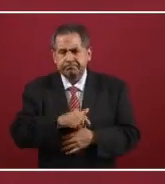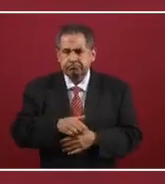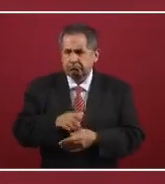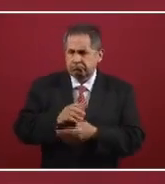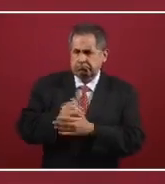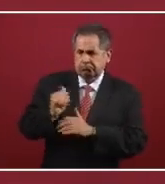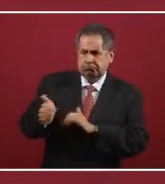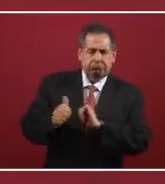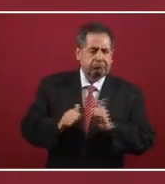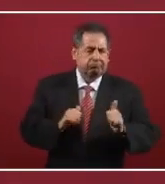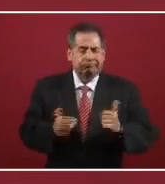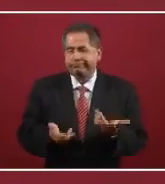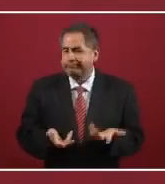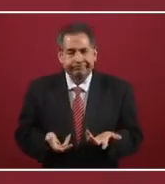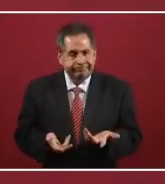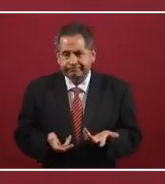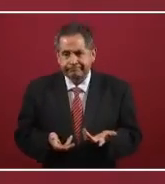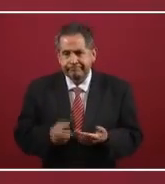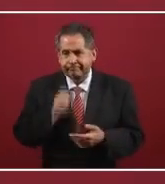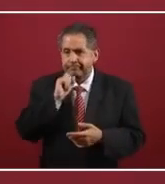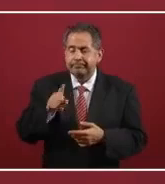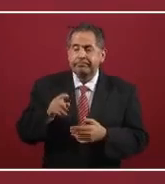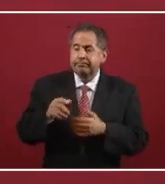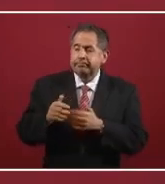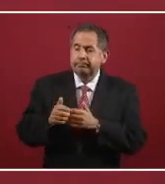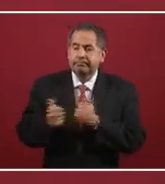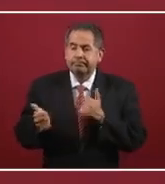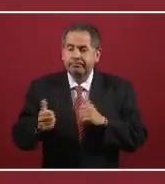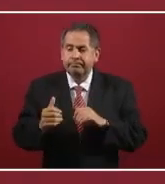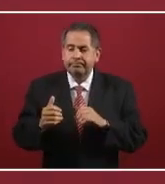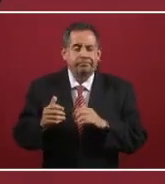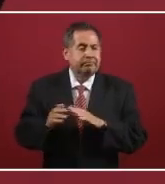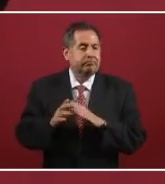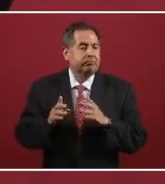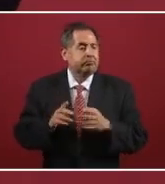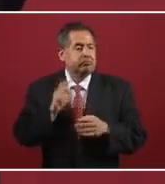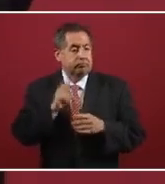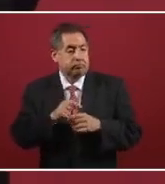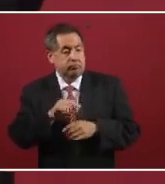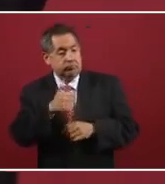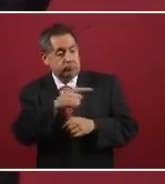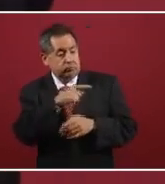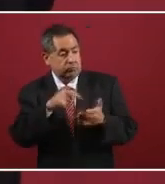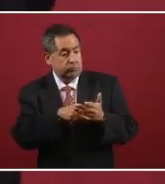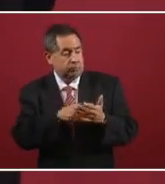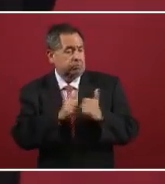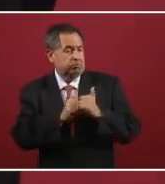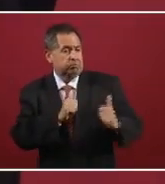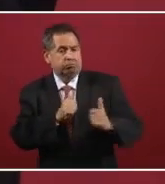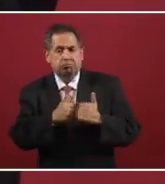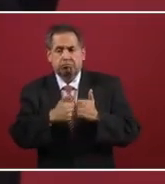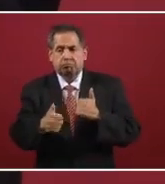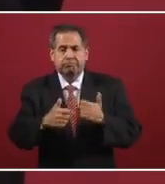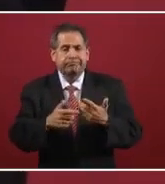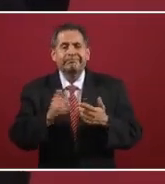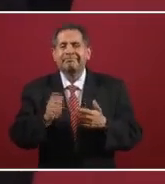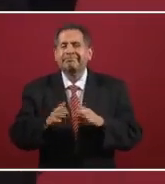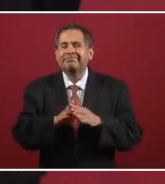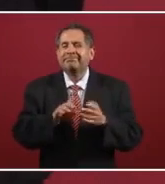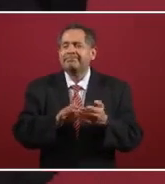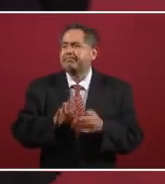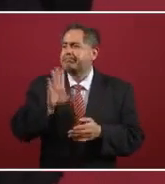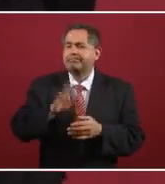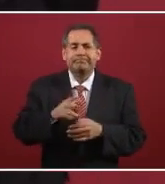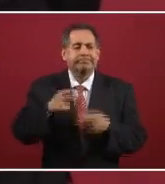otros, pero también implica la separación literal, territorial, respecto a los ciudadanos y las